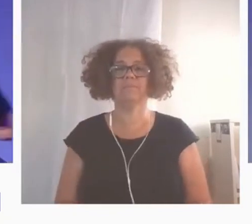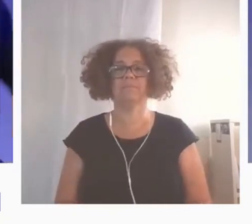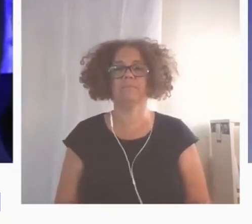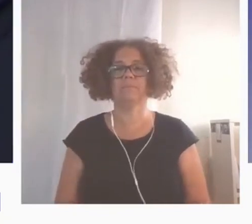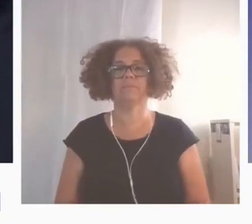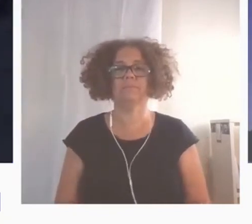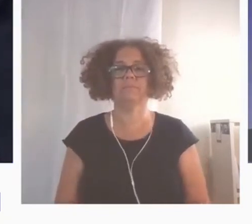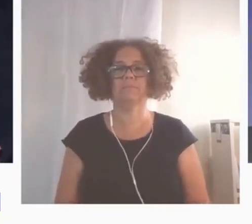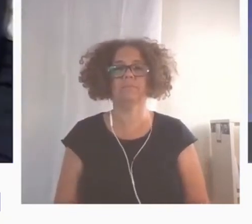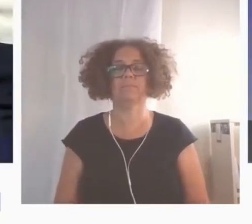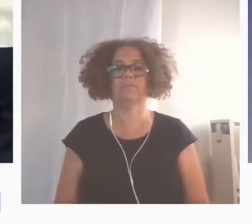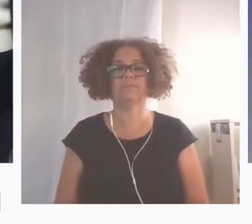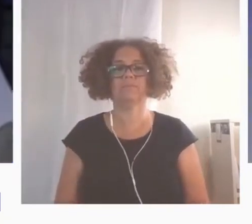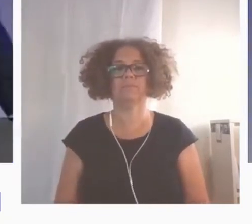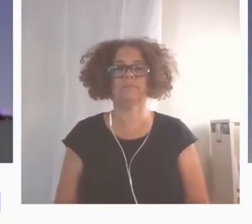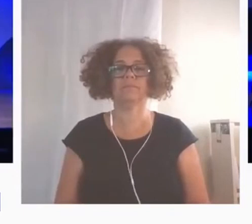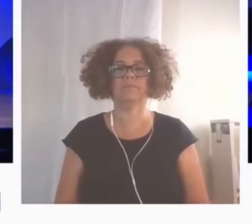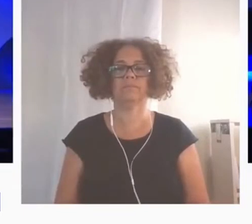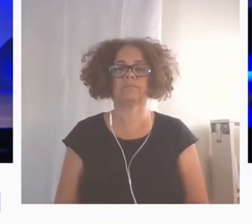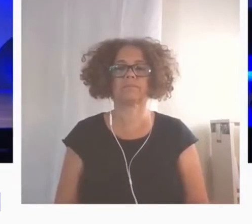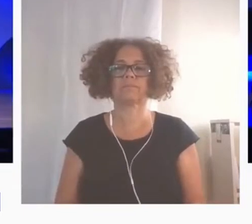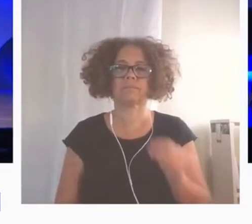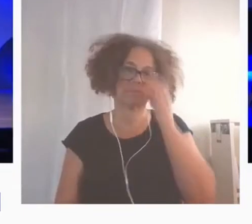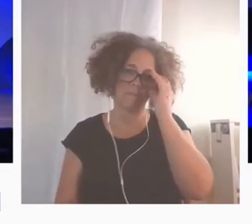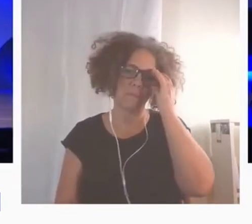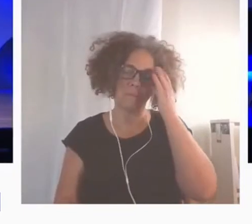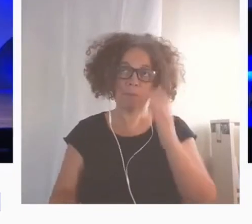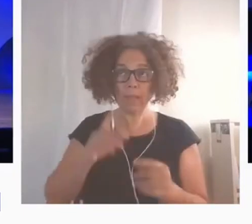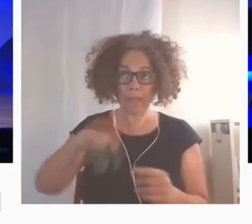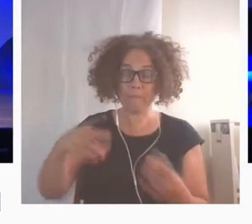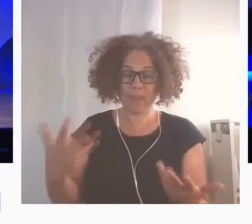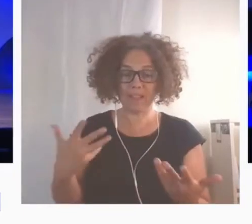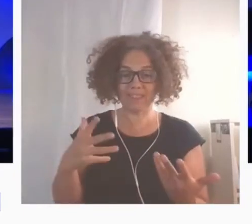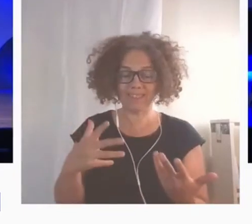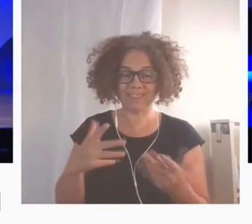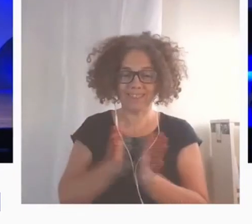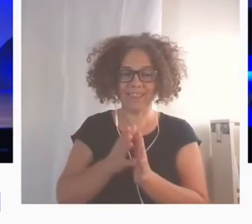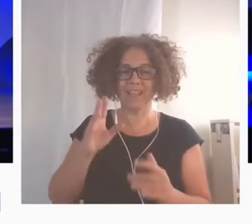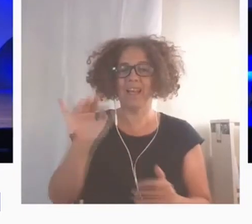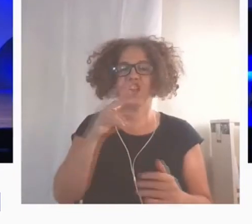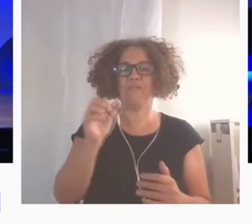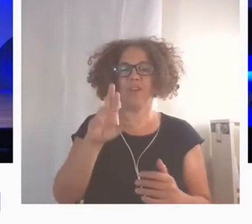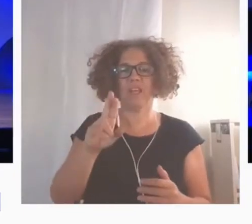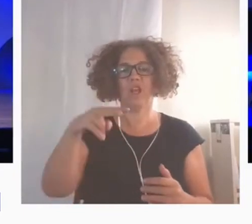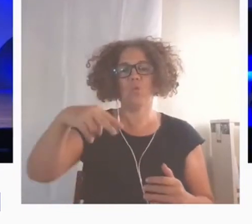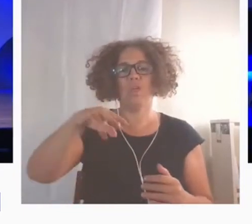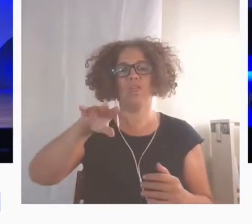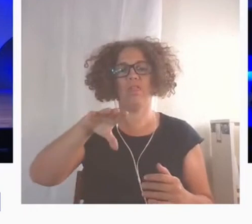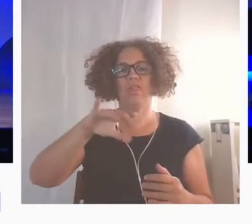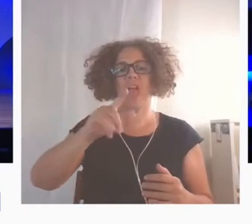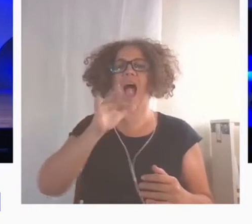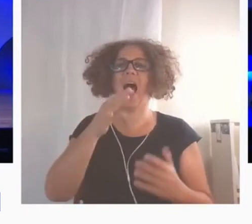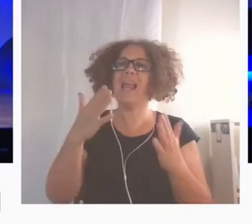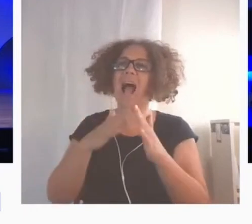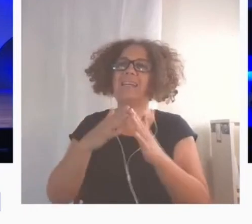estupendo. Muy bien. También nos acompaña, y ella juega en casa, Eider Inunciaga. Bueno, la casa es la de todos, como